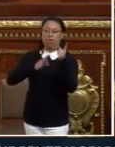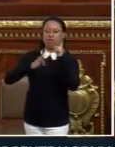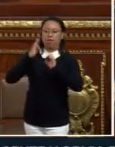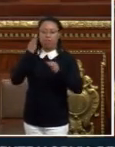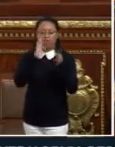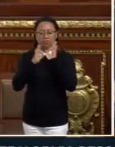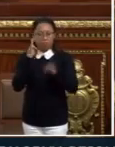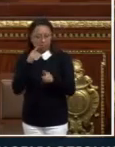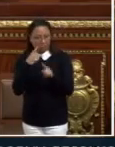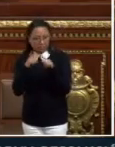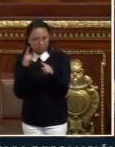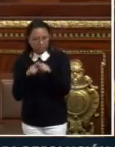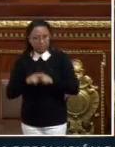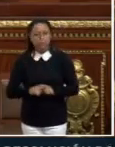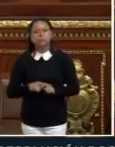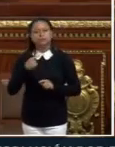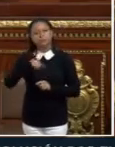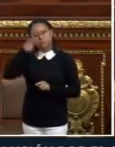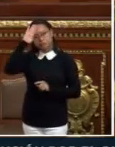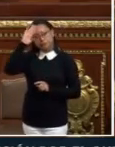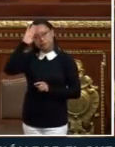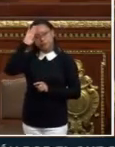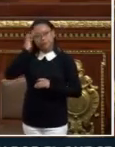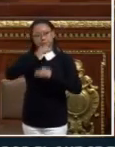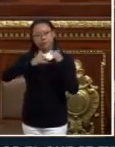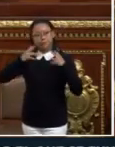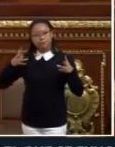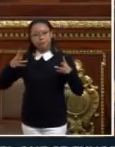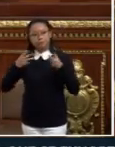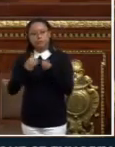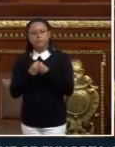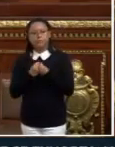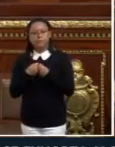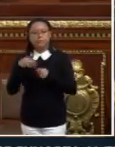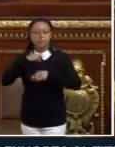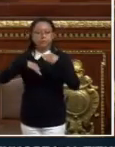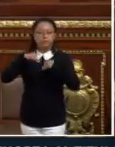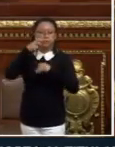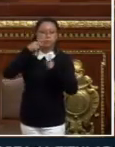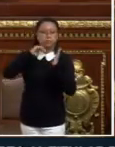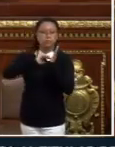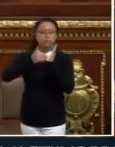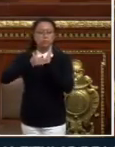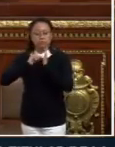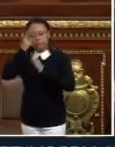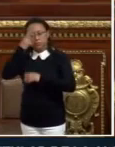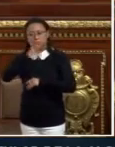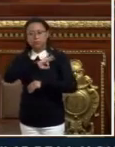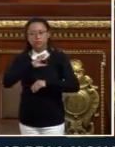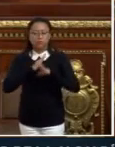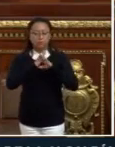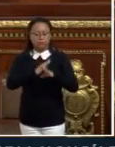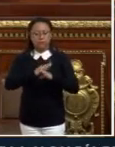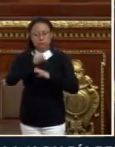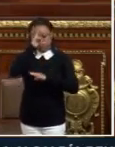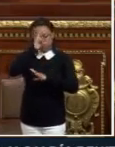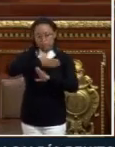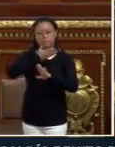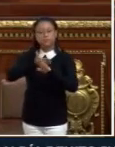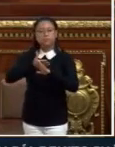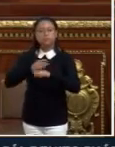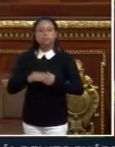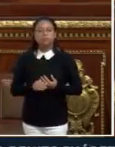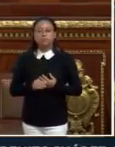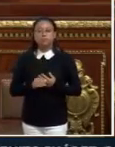de la Fiscalía, que en su conjunto toda la estrategia para combatir la violencia de género es